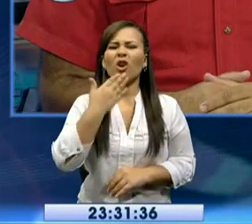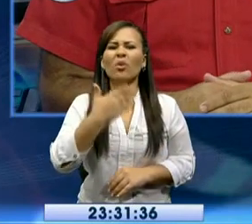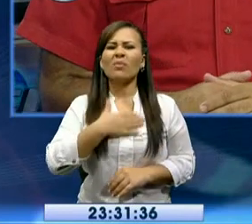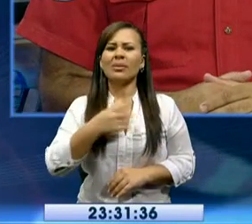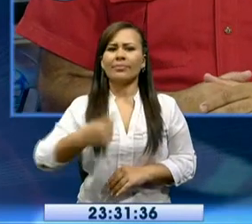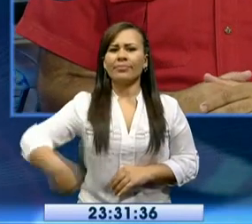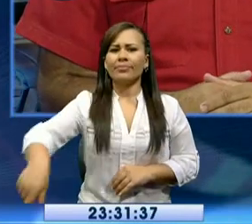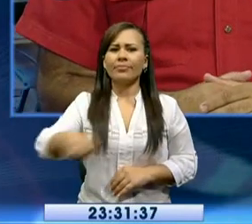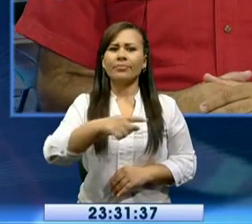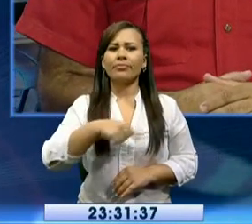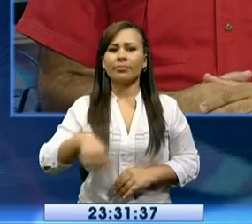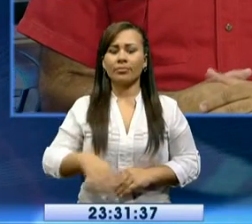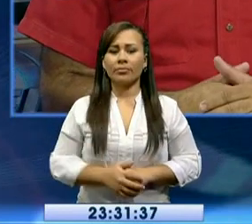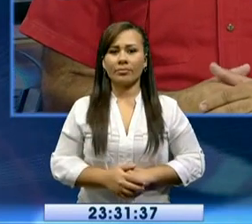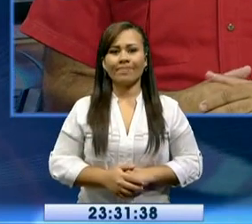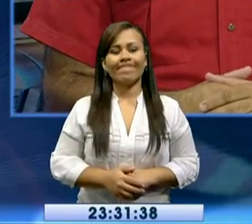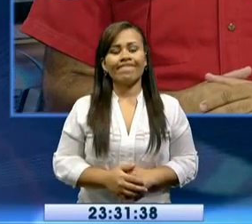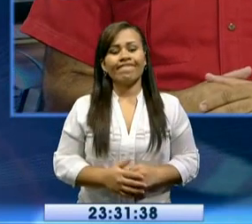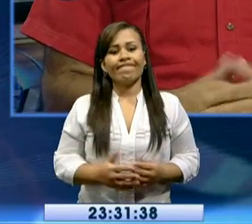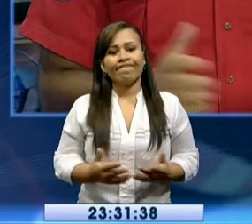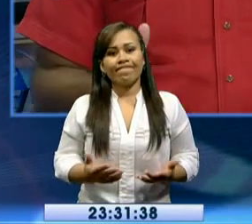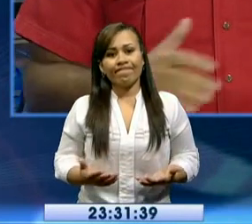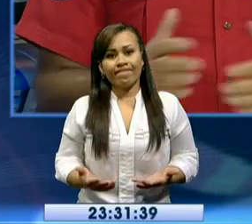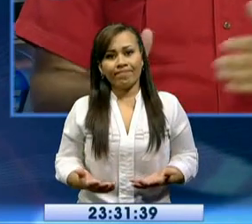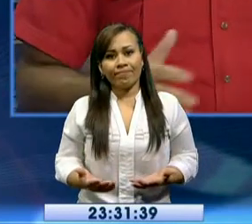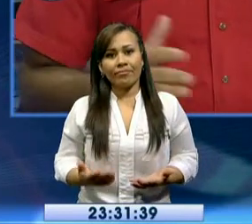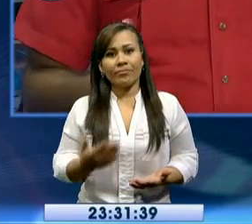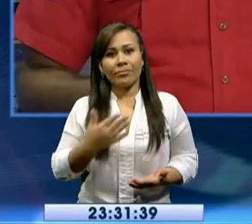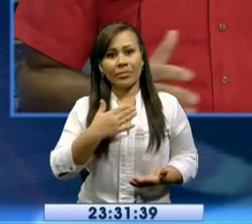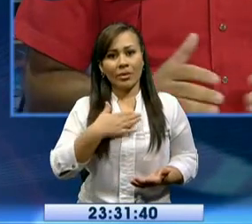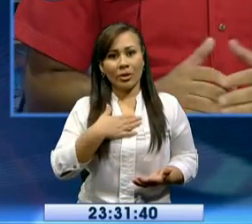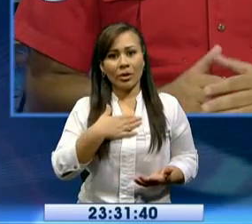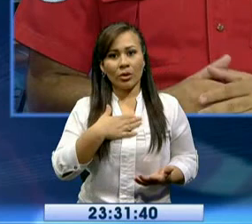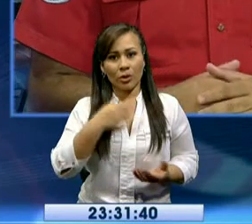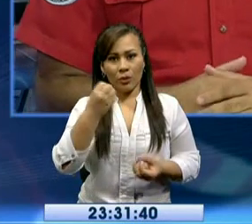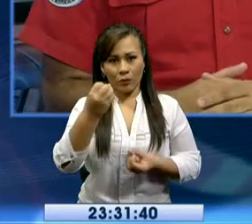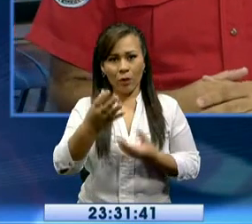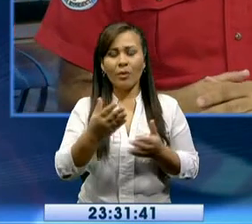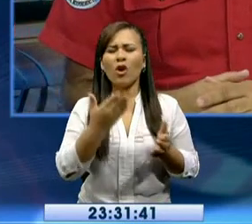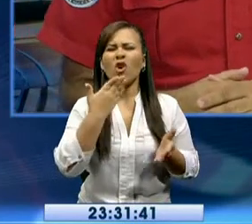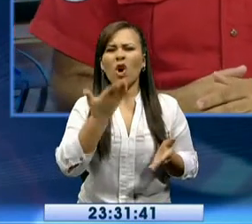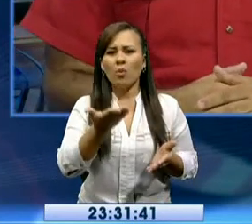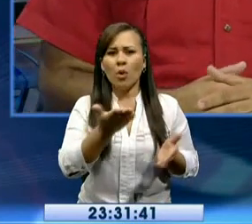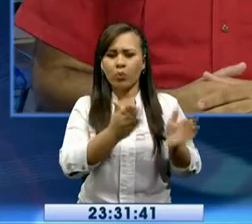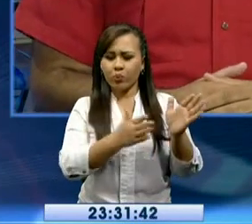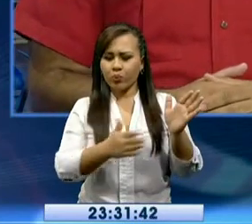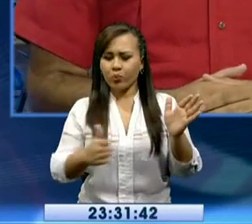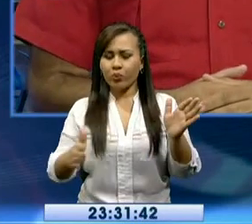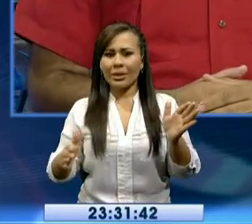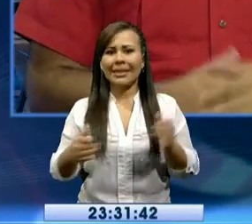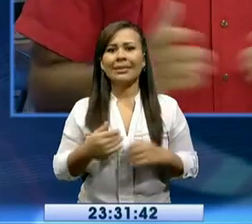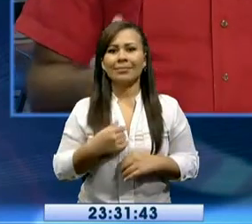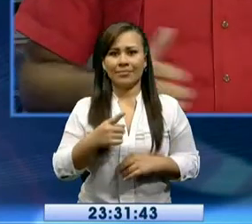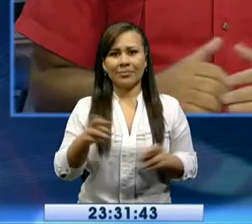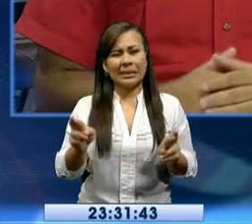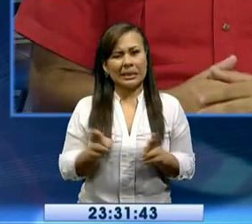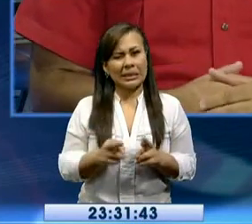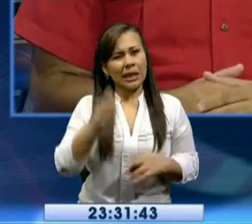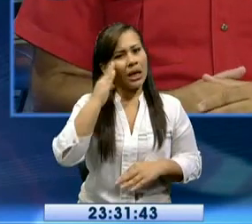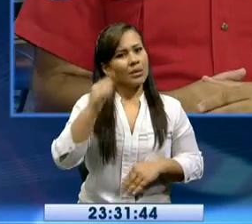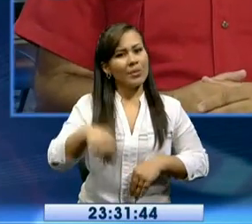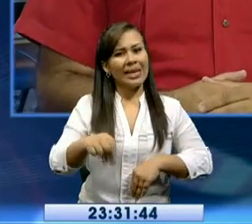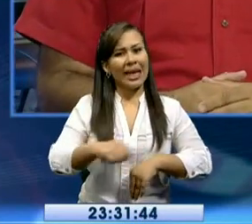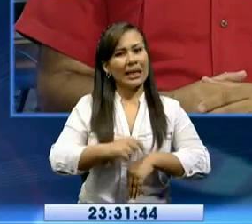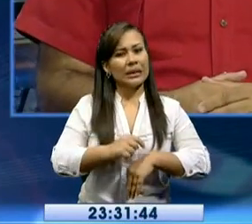panorama por ahí, Reinaldo? Bueno, si me permite hacer un recuento de más o menos cómo fueron las operaciones. Lo más sucinto, sí, porque una vez que el tiempo